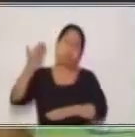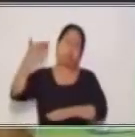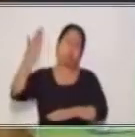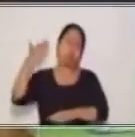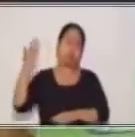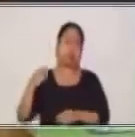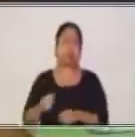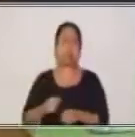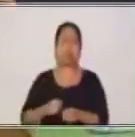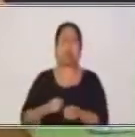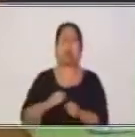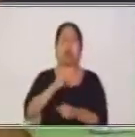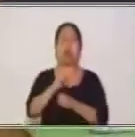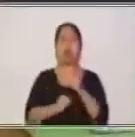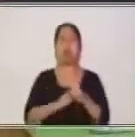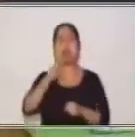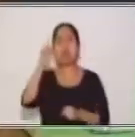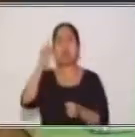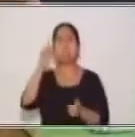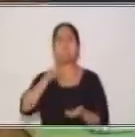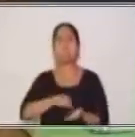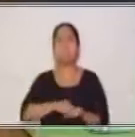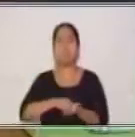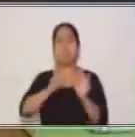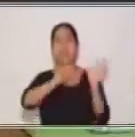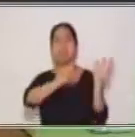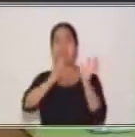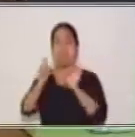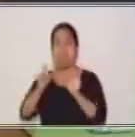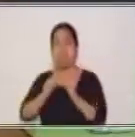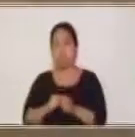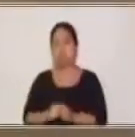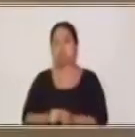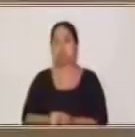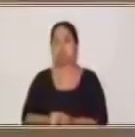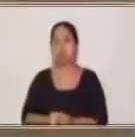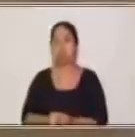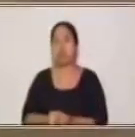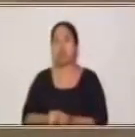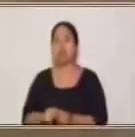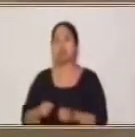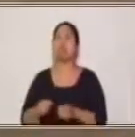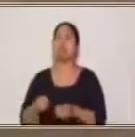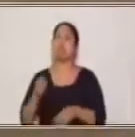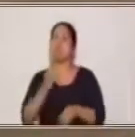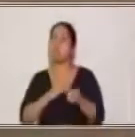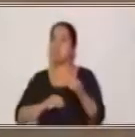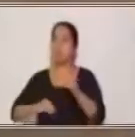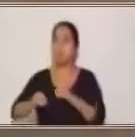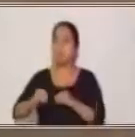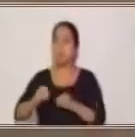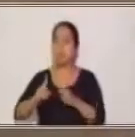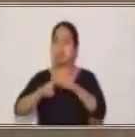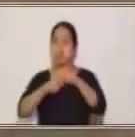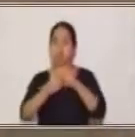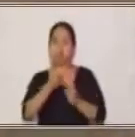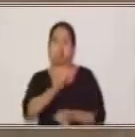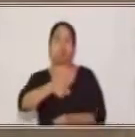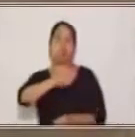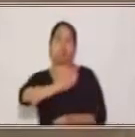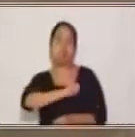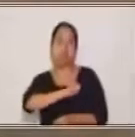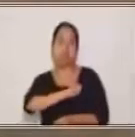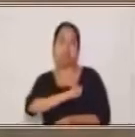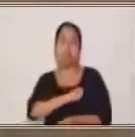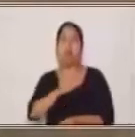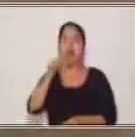recordemos que el idioma español, pues es origen europeo en España, se dio el origen de este idioma, y pues